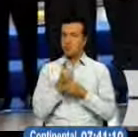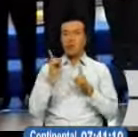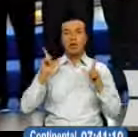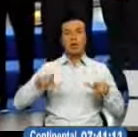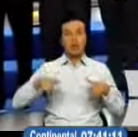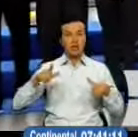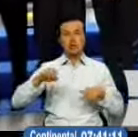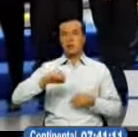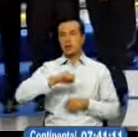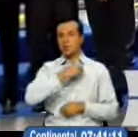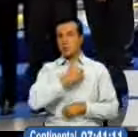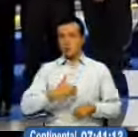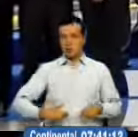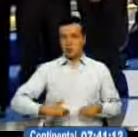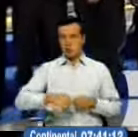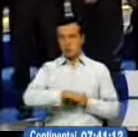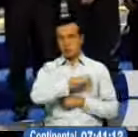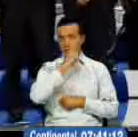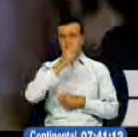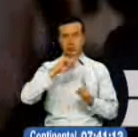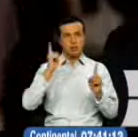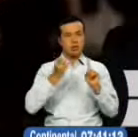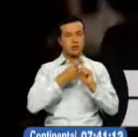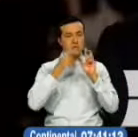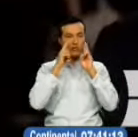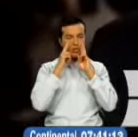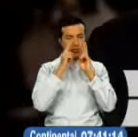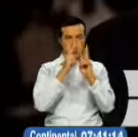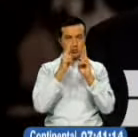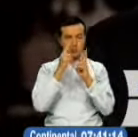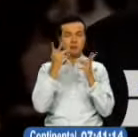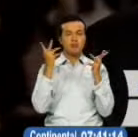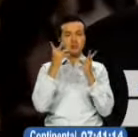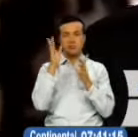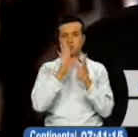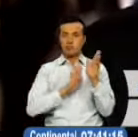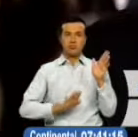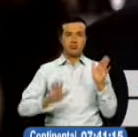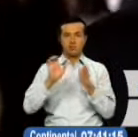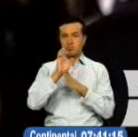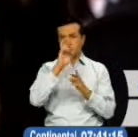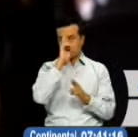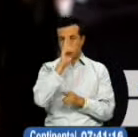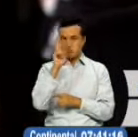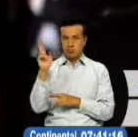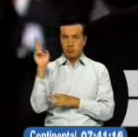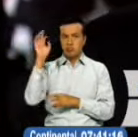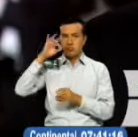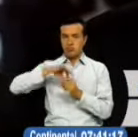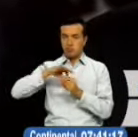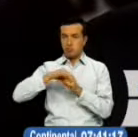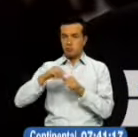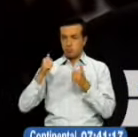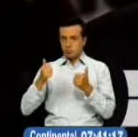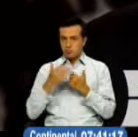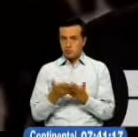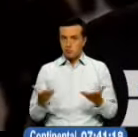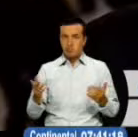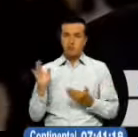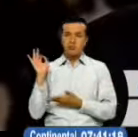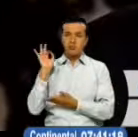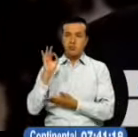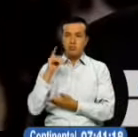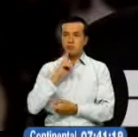Moreno como presidente. En primer lugar, respetar la voluntad del pueblo ecuatoriano expresada en las urnas. Fue una elección